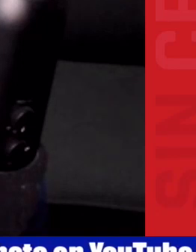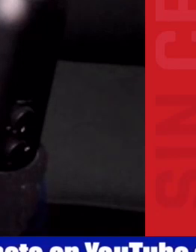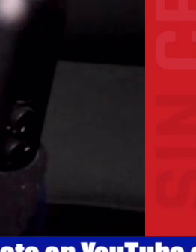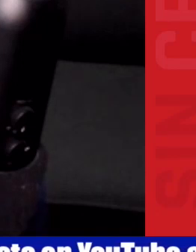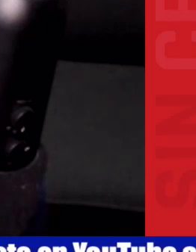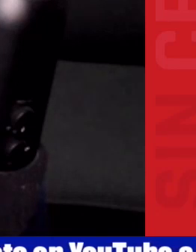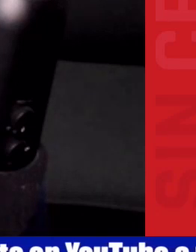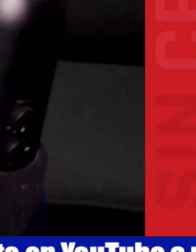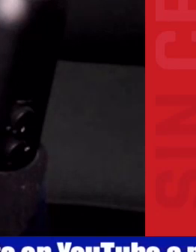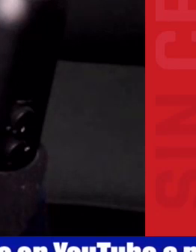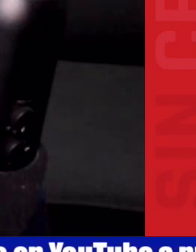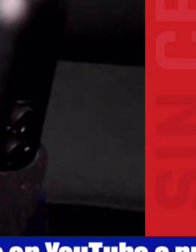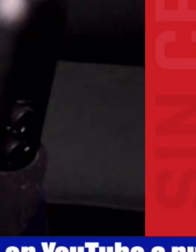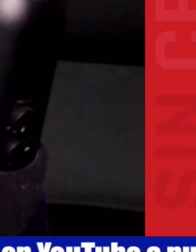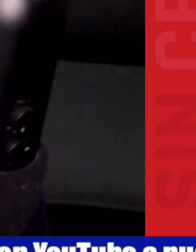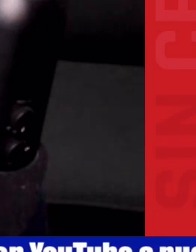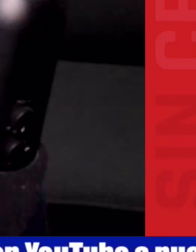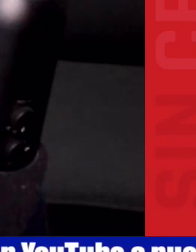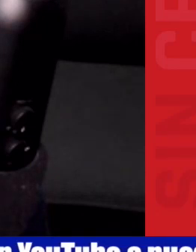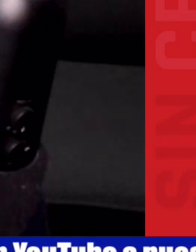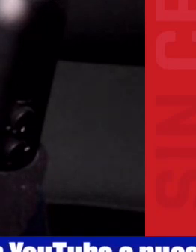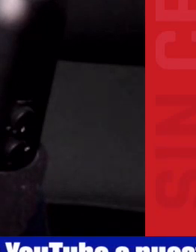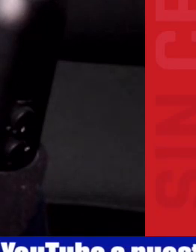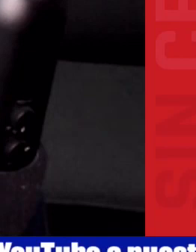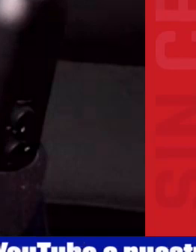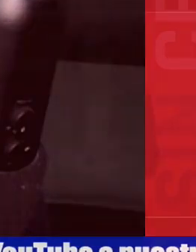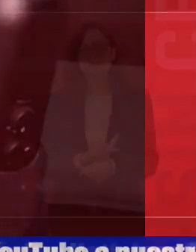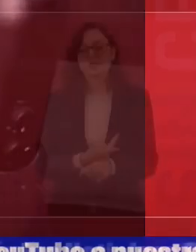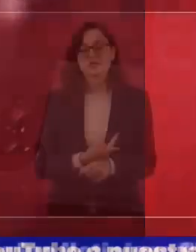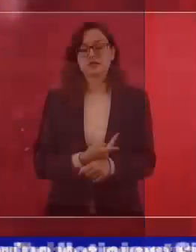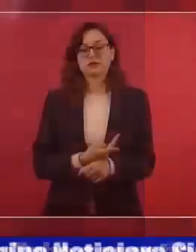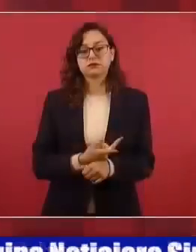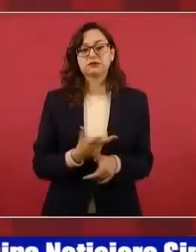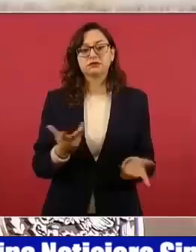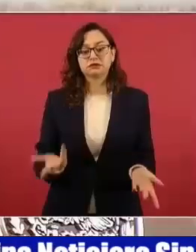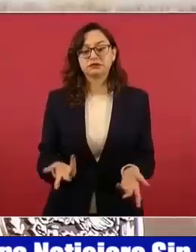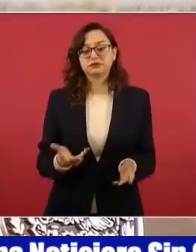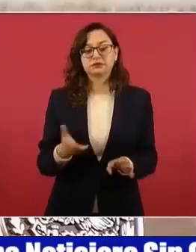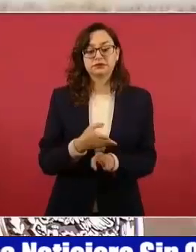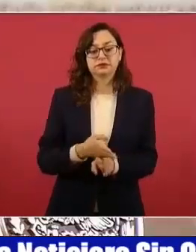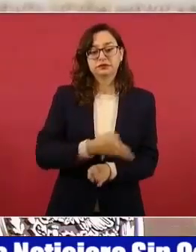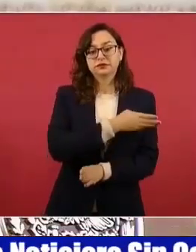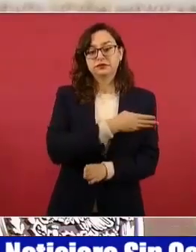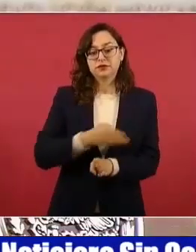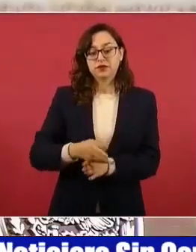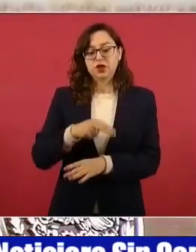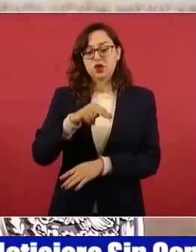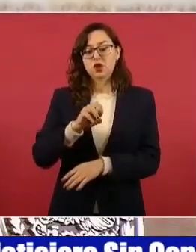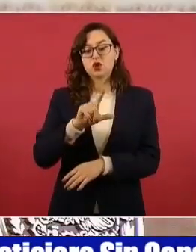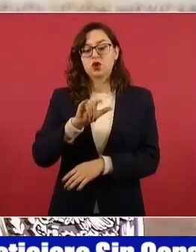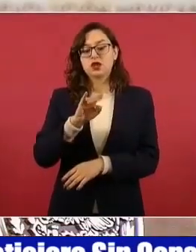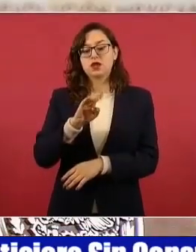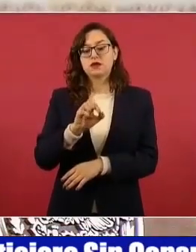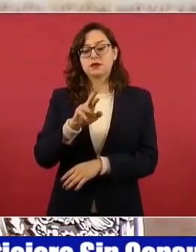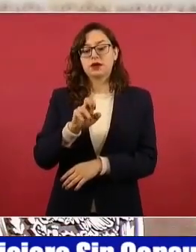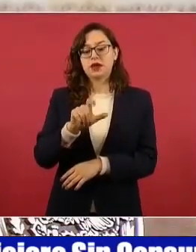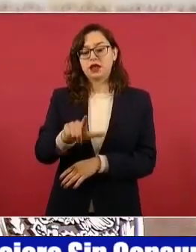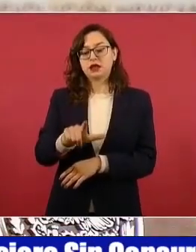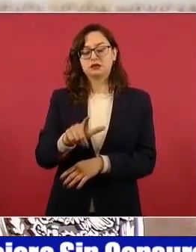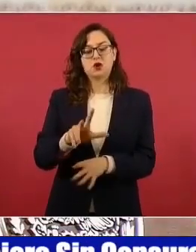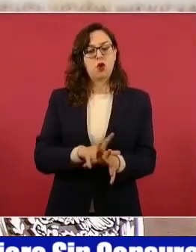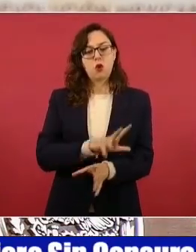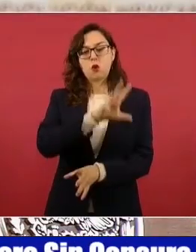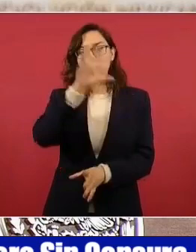sociedad. ¿Por qué? Porque hoy el presidente también les vuelve a echar en cara que a pesar de todo lo que dicen y hacen, pues no le afecta en